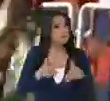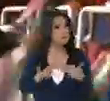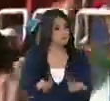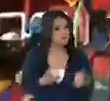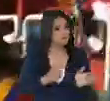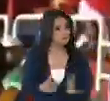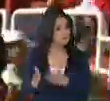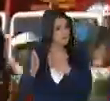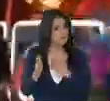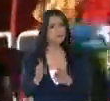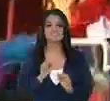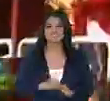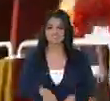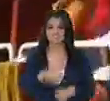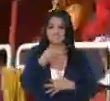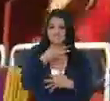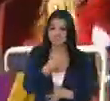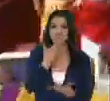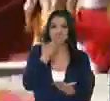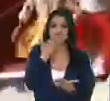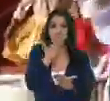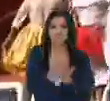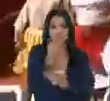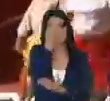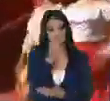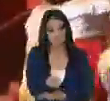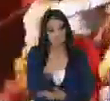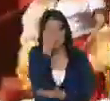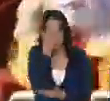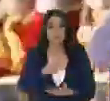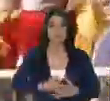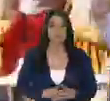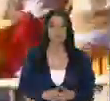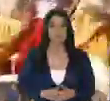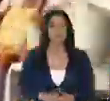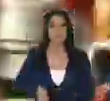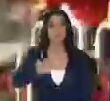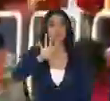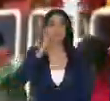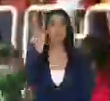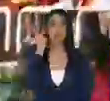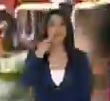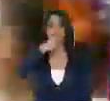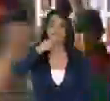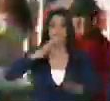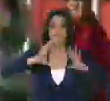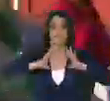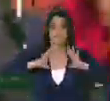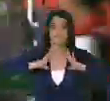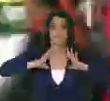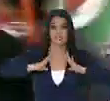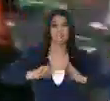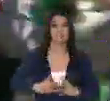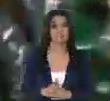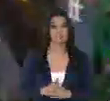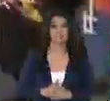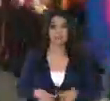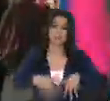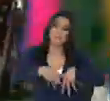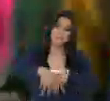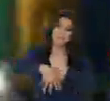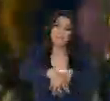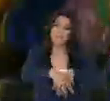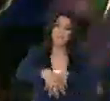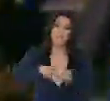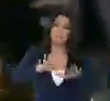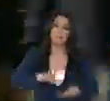preparado. Con todo gusto, muchísimas gracias, muy buenos días. Por supuesto, se vienen 4 días de feriado. Tenemos estos desfiles